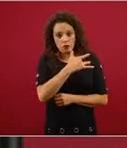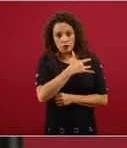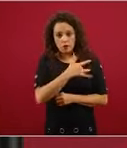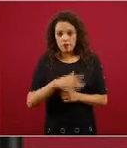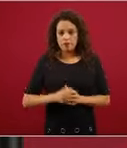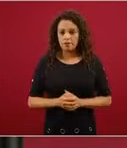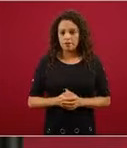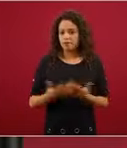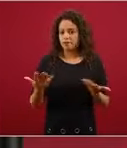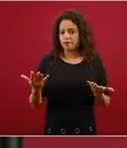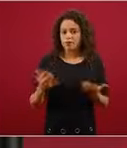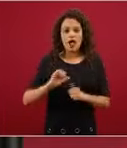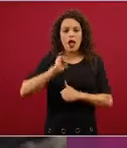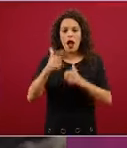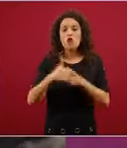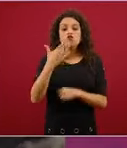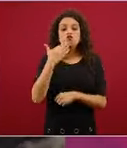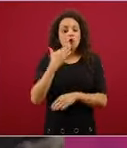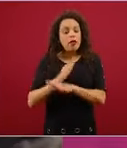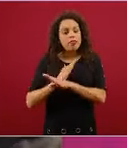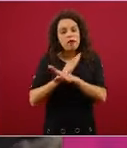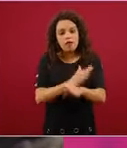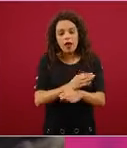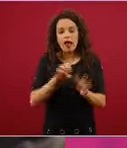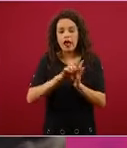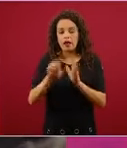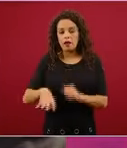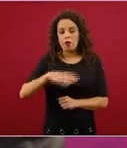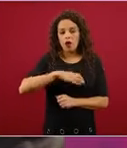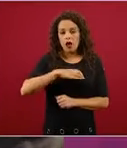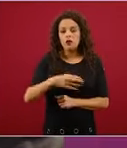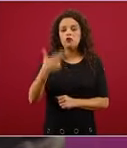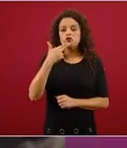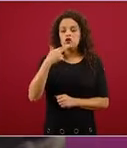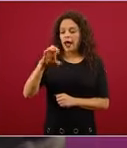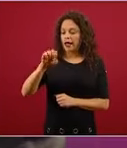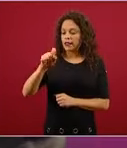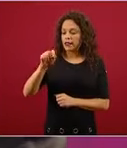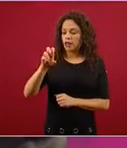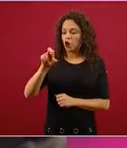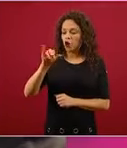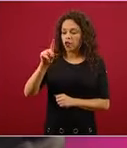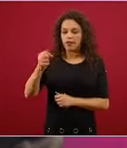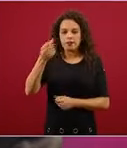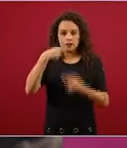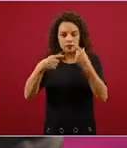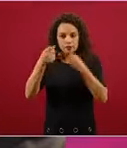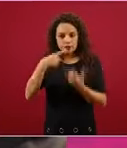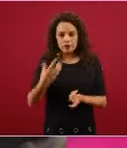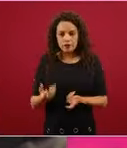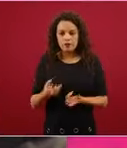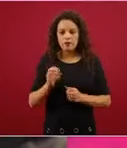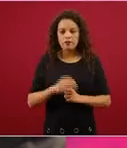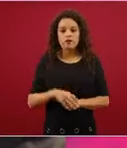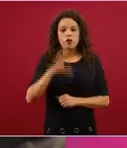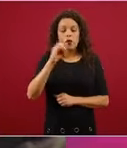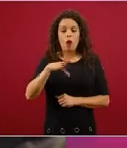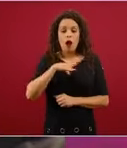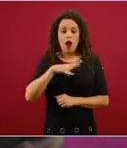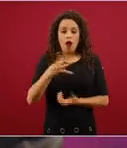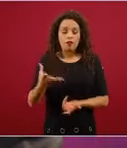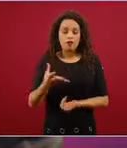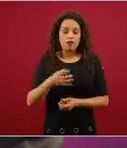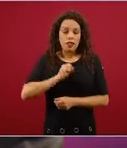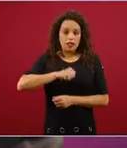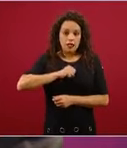cualquier causa de inmunosupresión, cáncer, uso de esteroides, enfermedades autoinmunes, vivir con VIH en